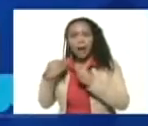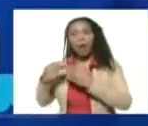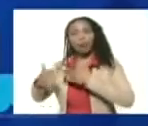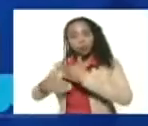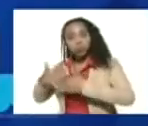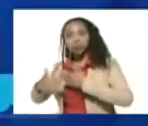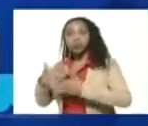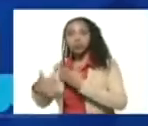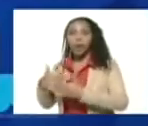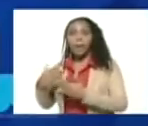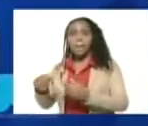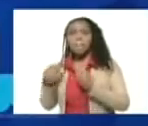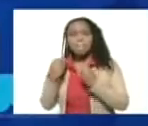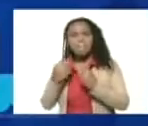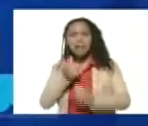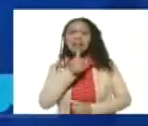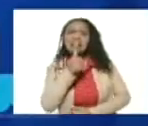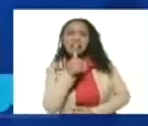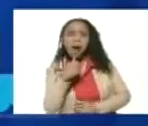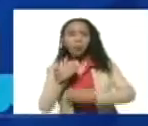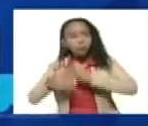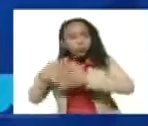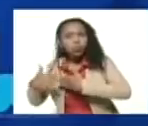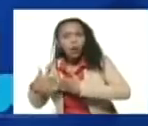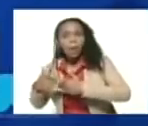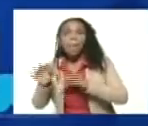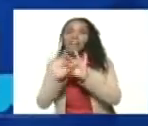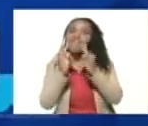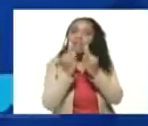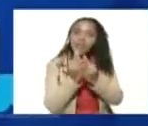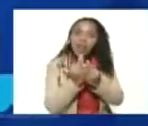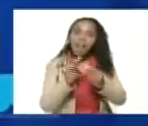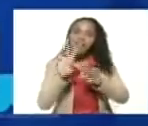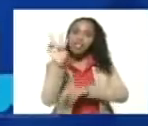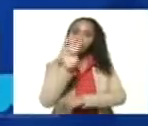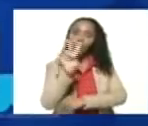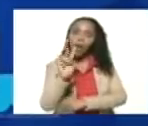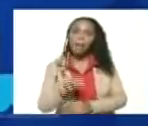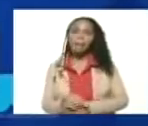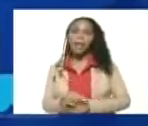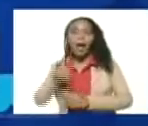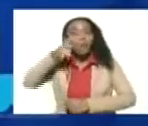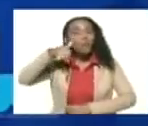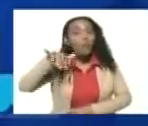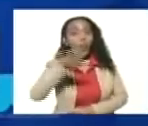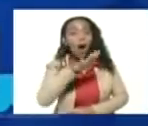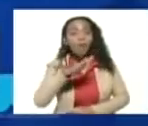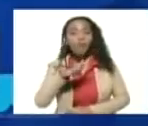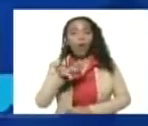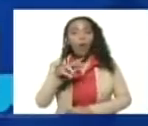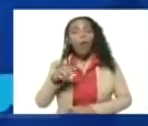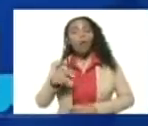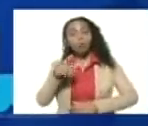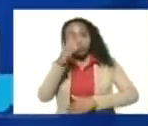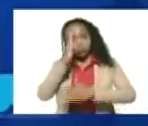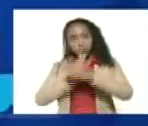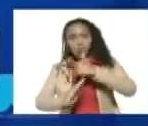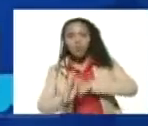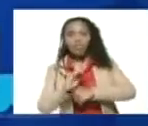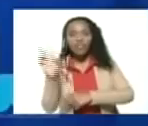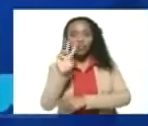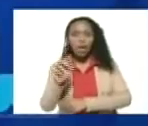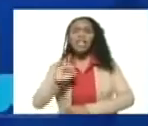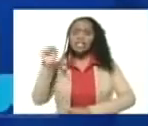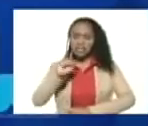producir. ¿Producir para quién? Para la familia de Venezuela. Para el pueblo noble de Venezuela, Venezuela sí se